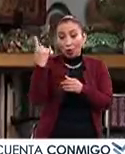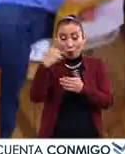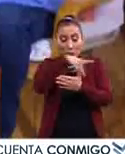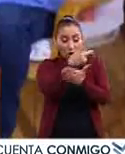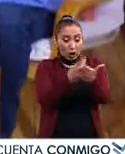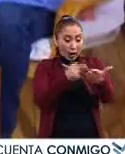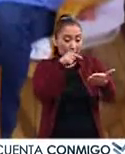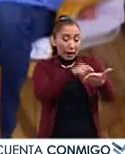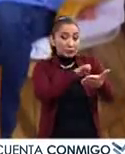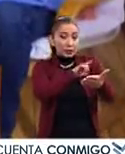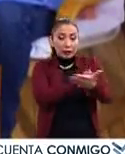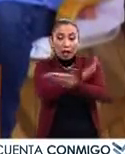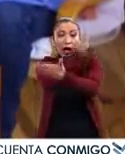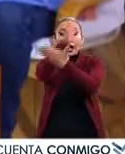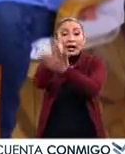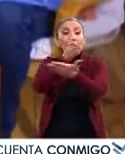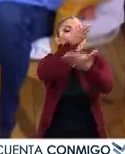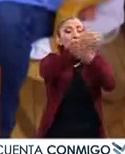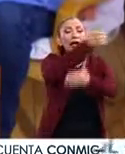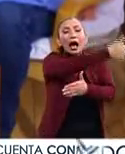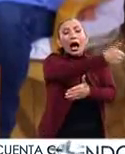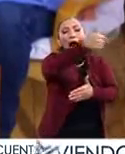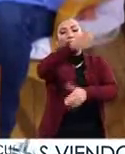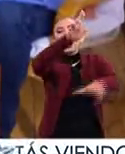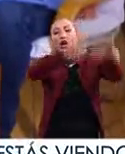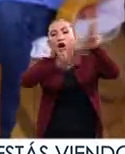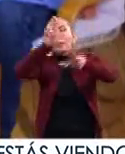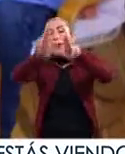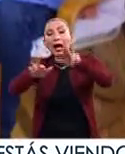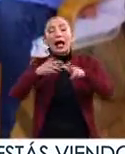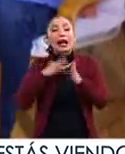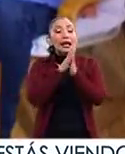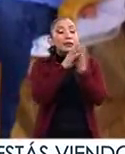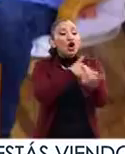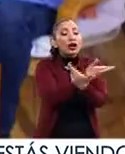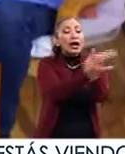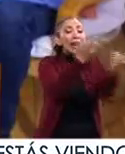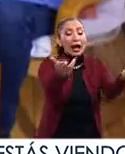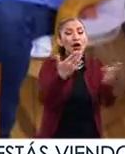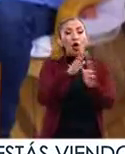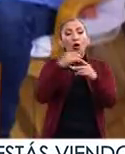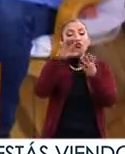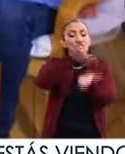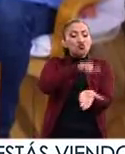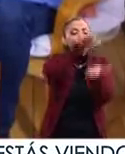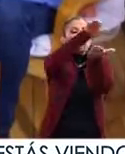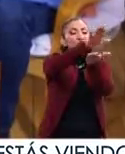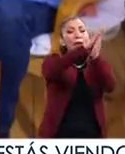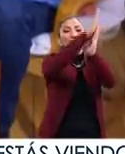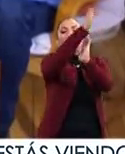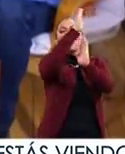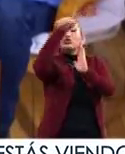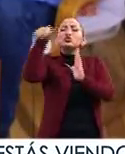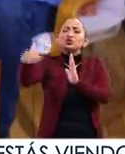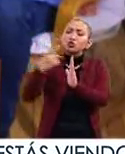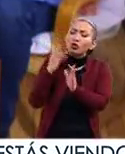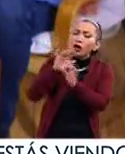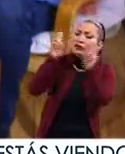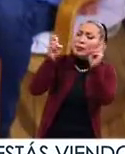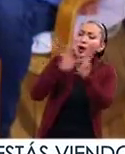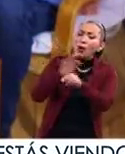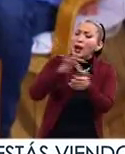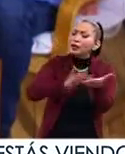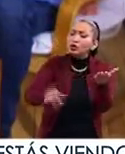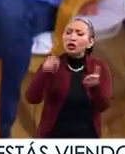programa particular de ir escuela por escuela normal, con libros de regalo, hacerles bibliotecas, discutir con ellos qué están leyendo y por qué leen